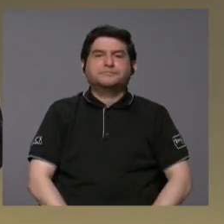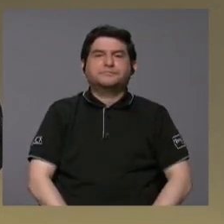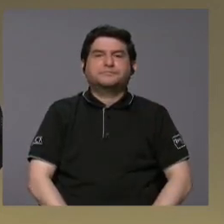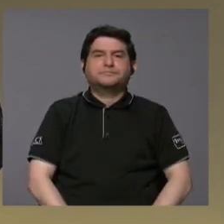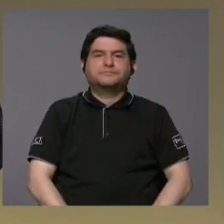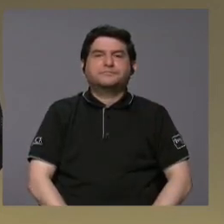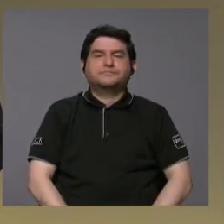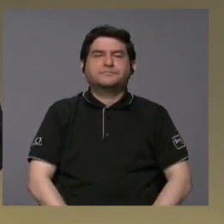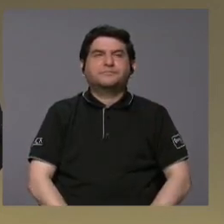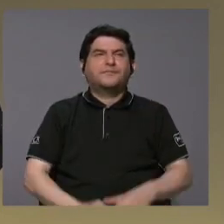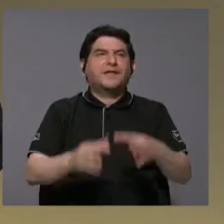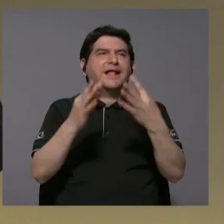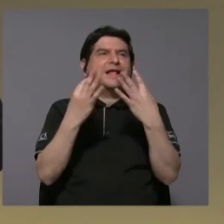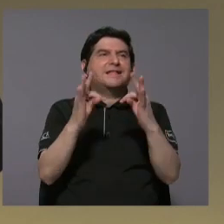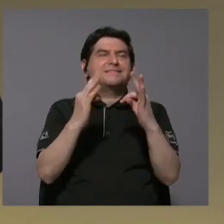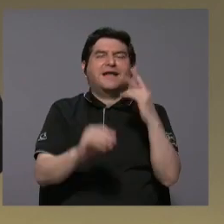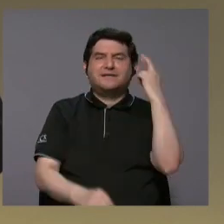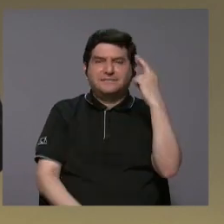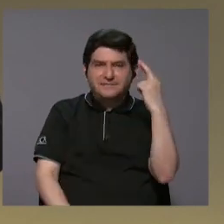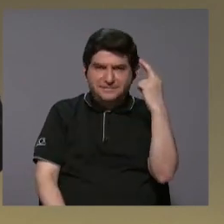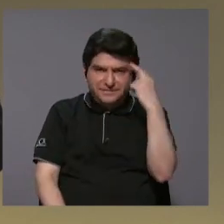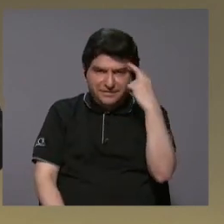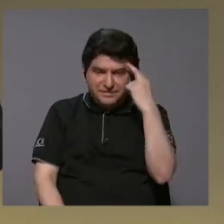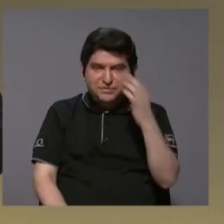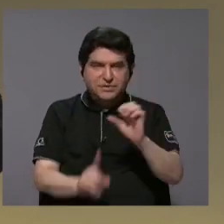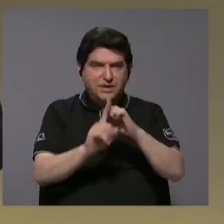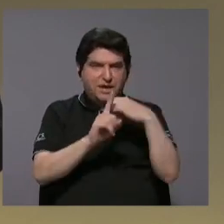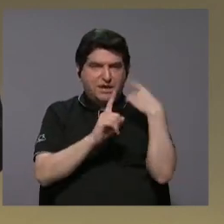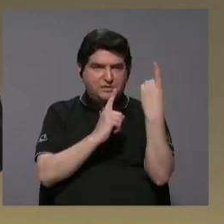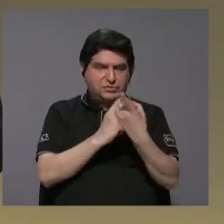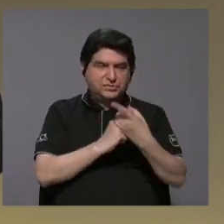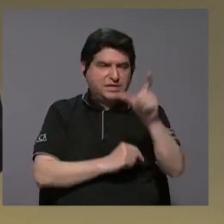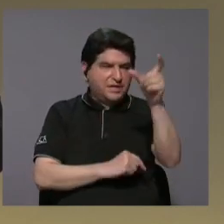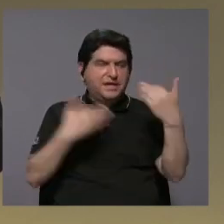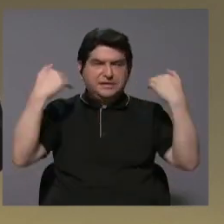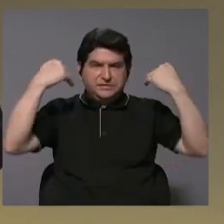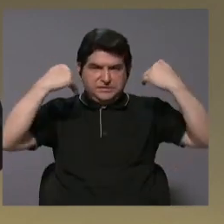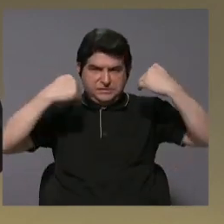de tratar de reflexionar cómo la sociedad y el ser humano están